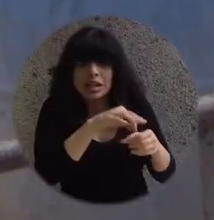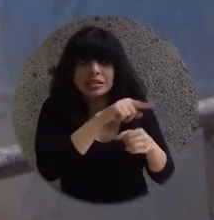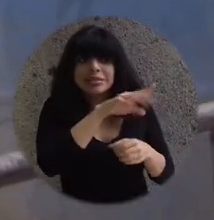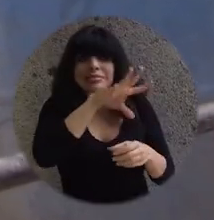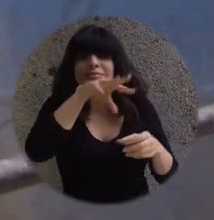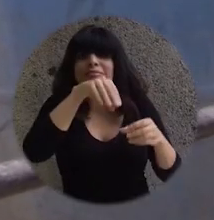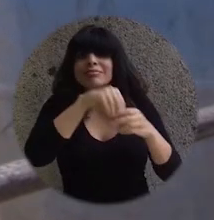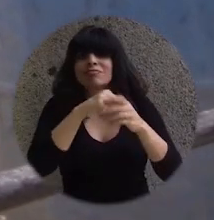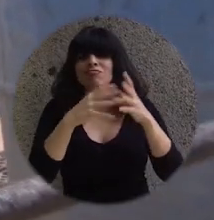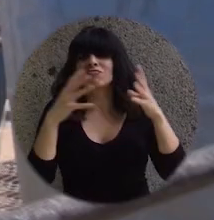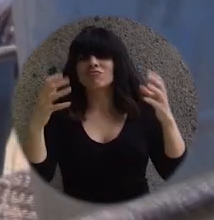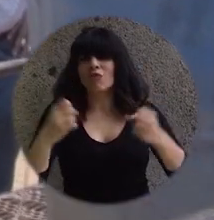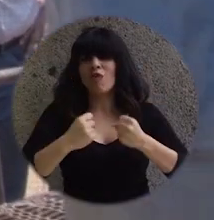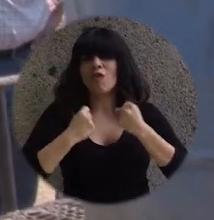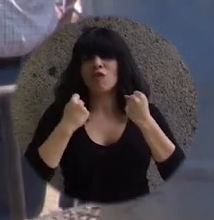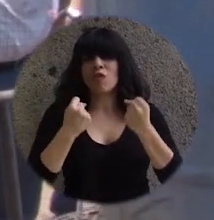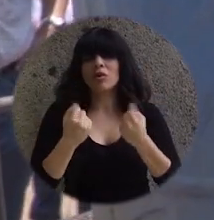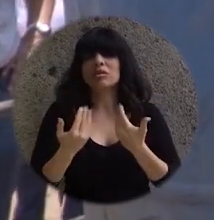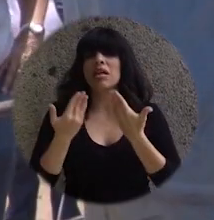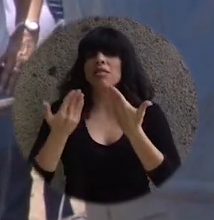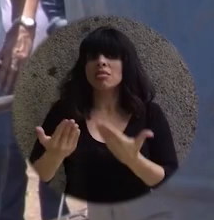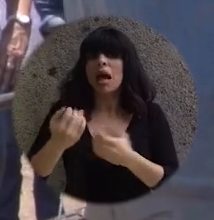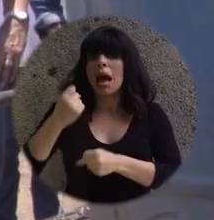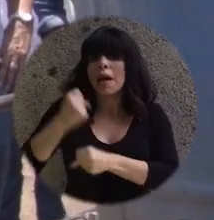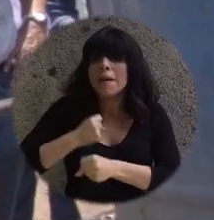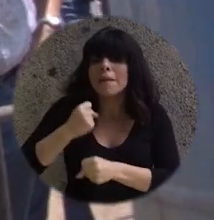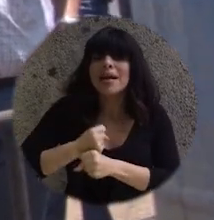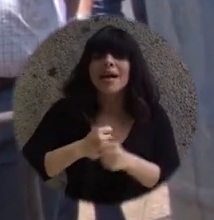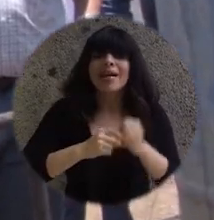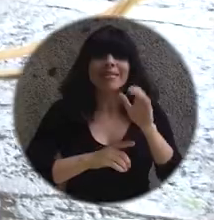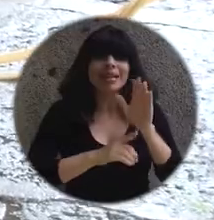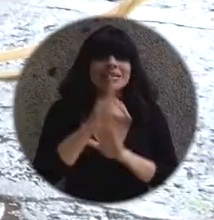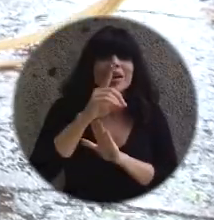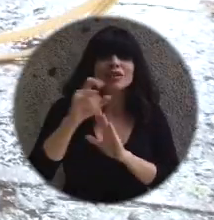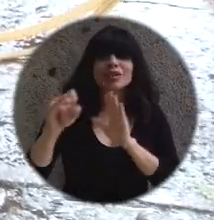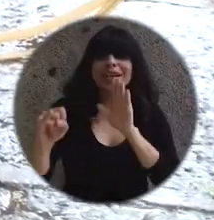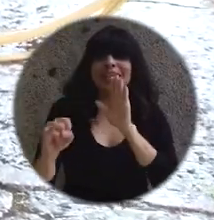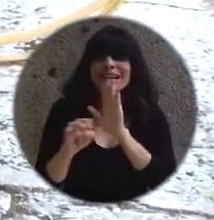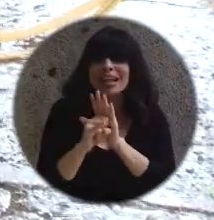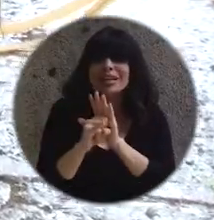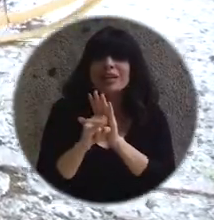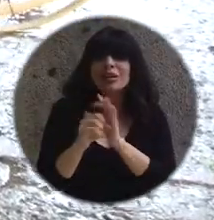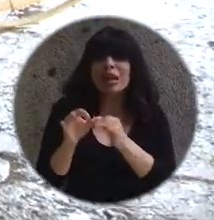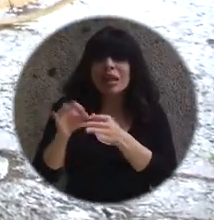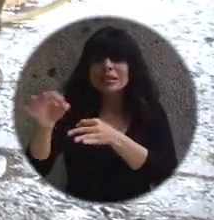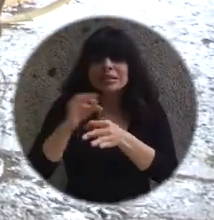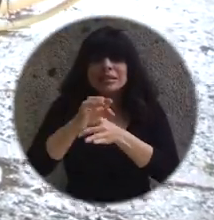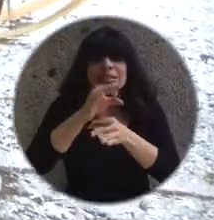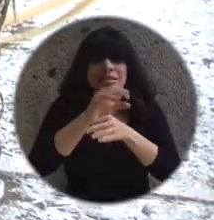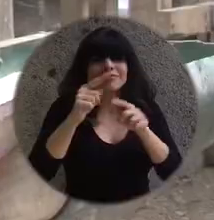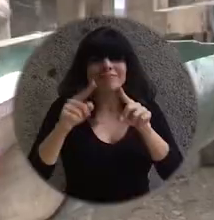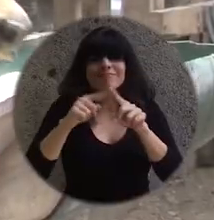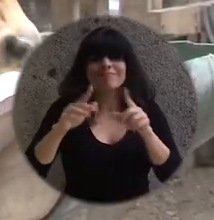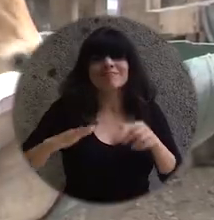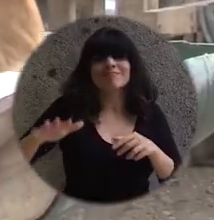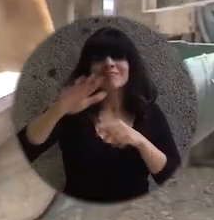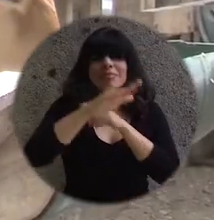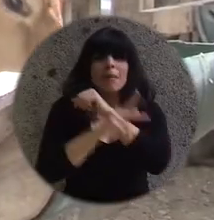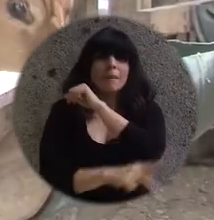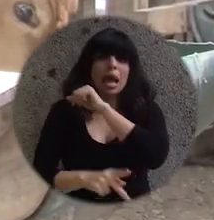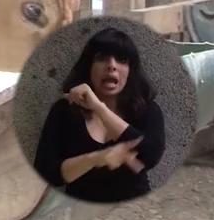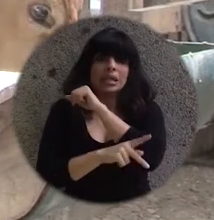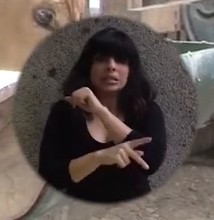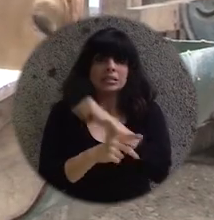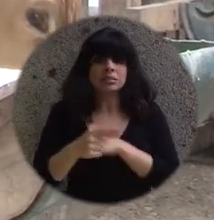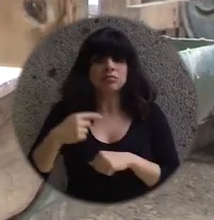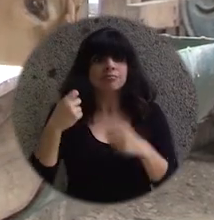una gran fuerza que genera empleo, desarrollo e identidad en cada rincón de nuestro país. En apoyo a